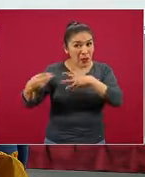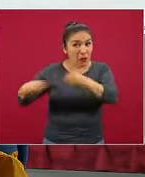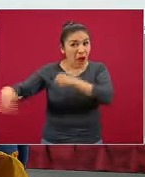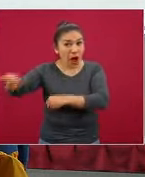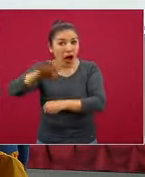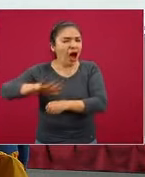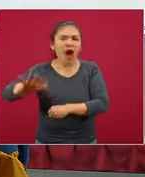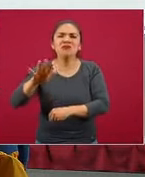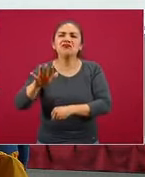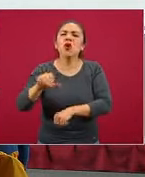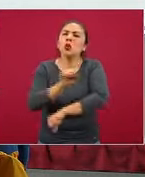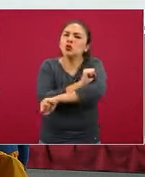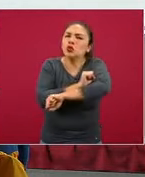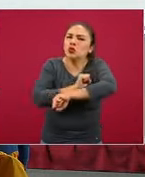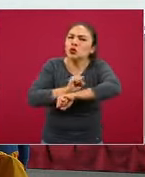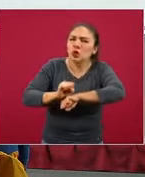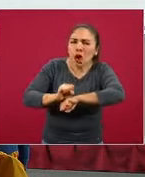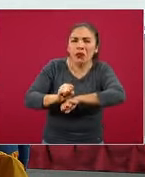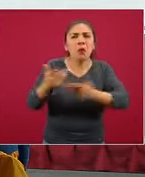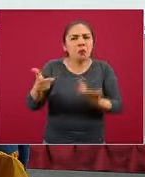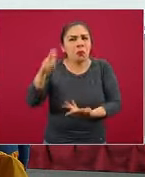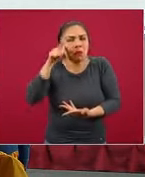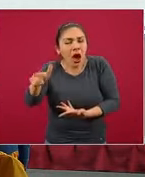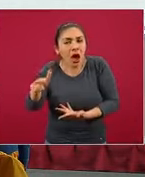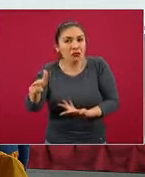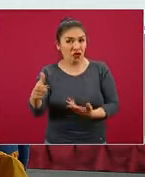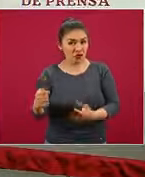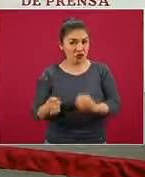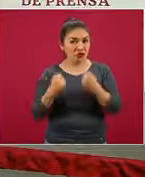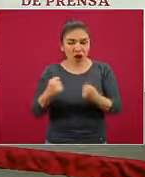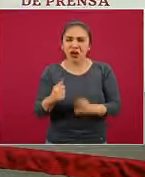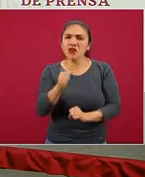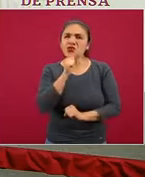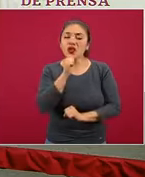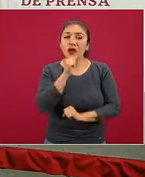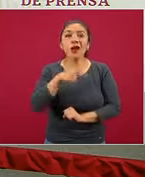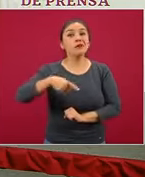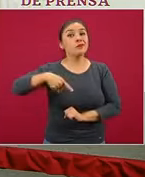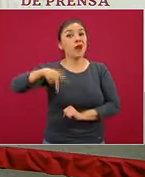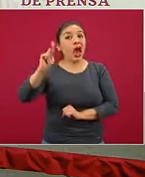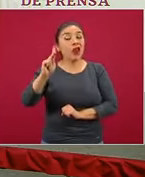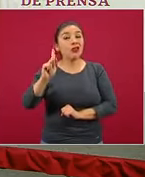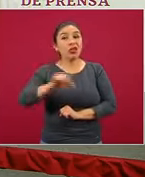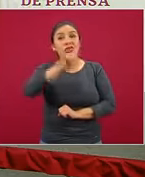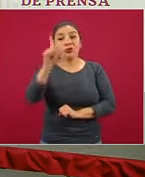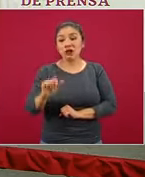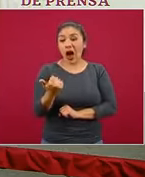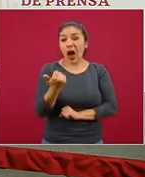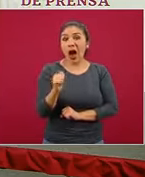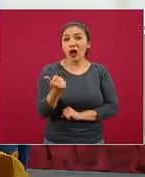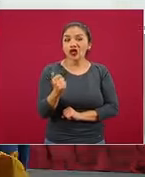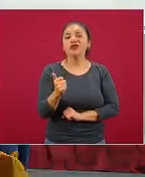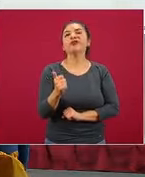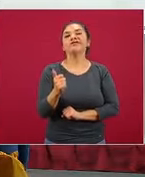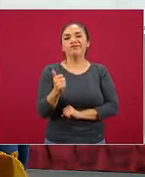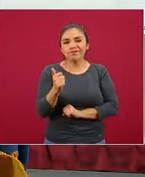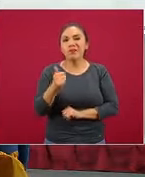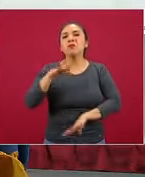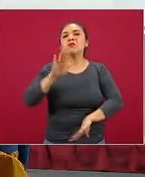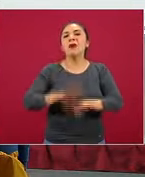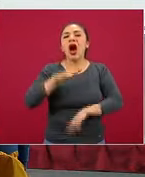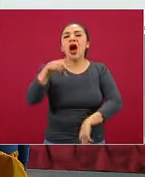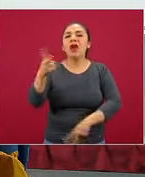transmisión importante y por lo tanto tampoco presentación de casos. Sin embargo, entrado agosto empieza un